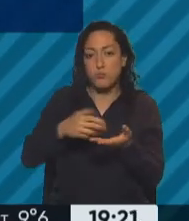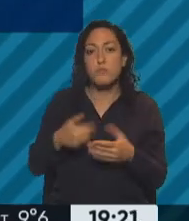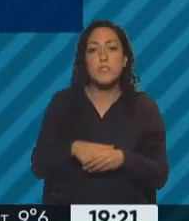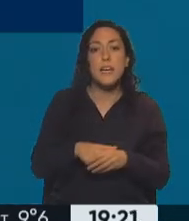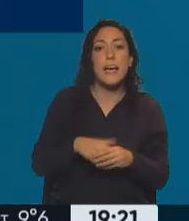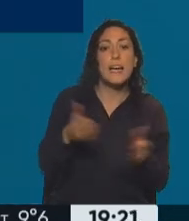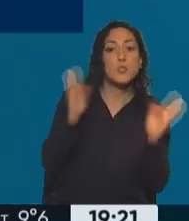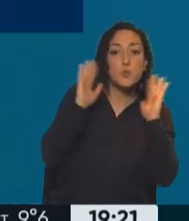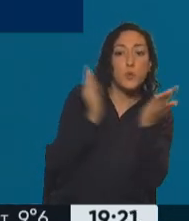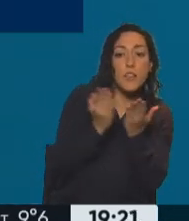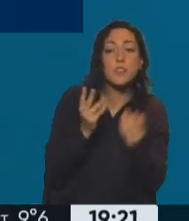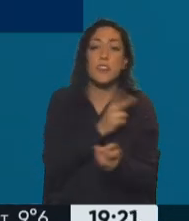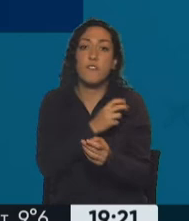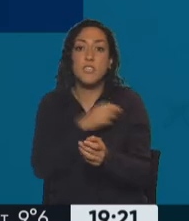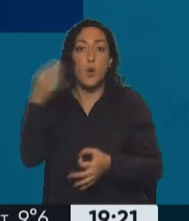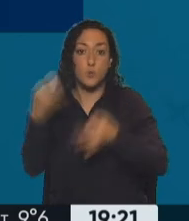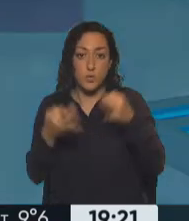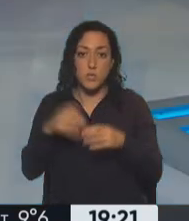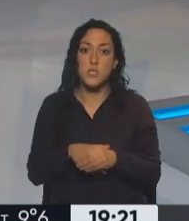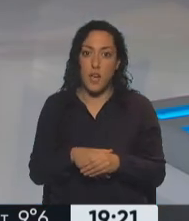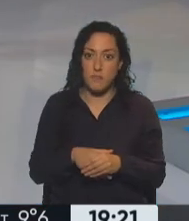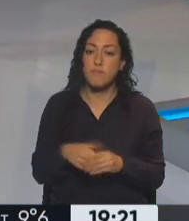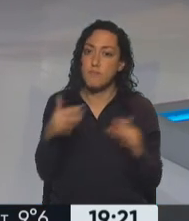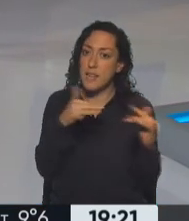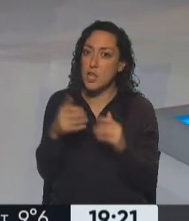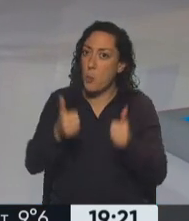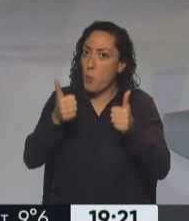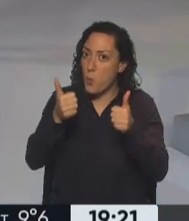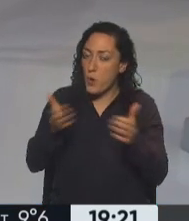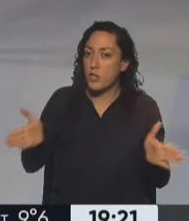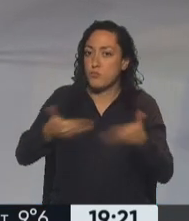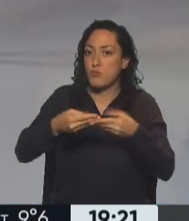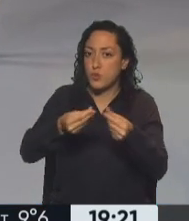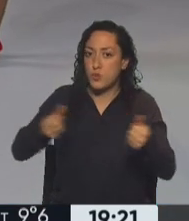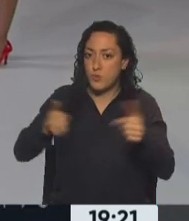Claro que sí. Sí, sí. Prometen estos dos partidos que cierran, mientras